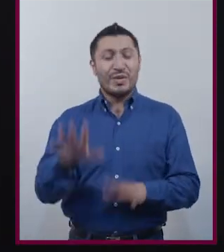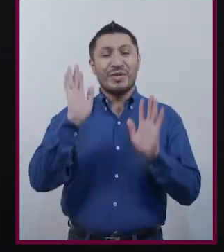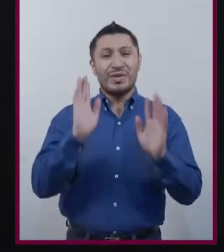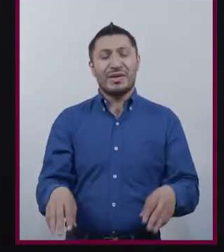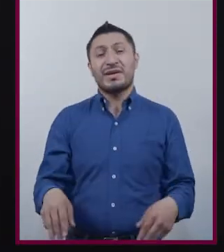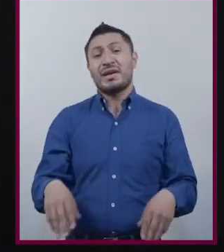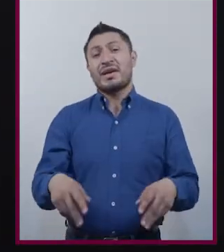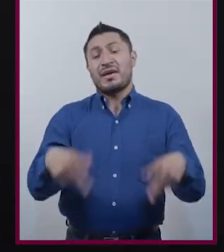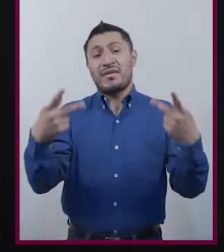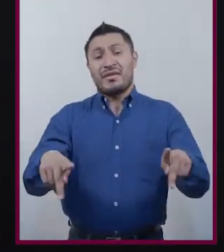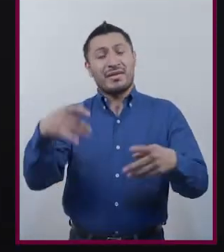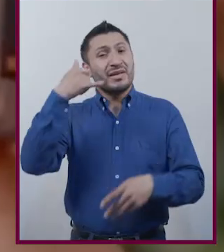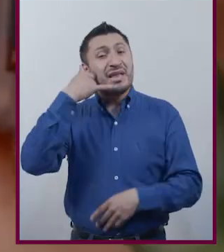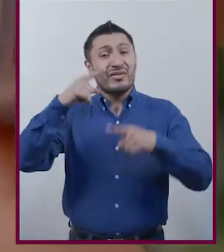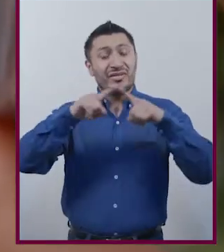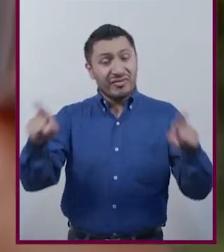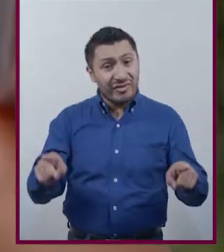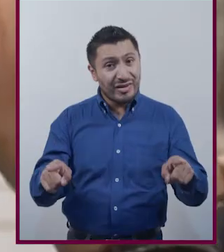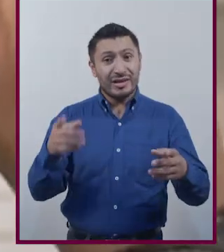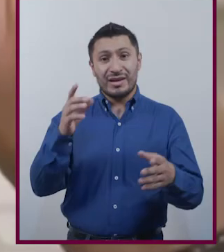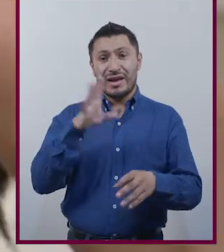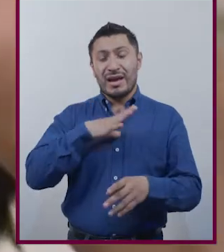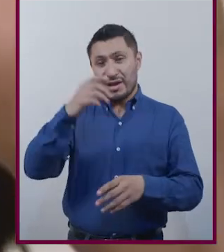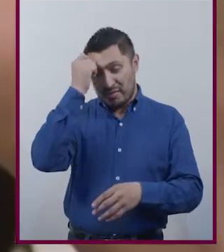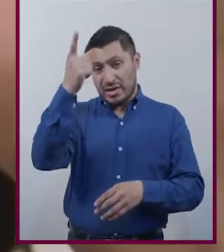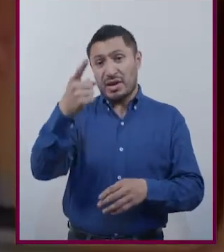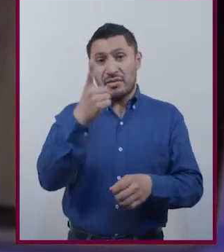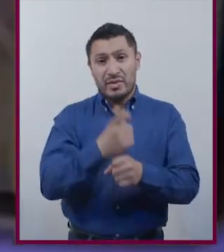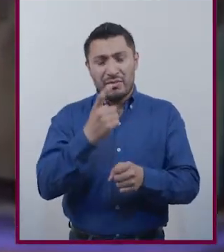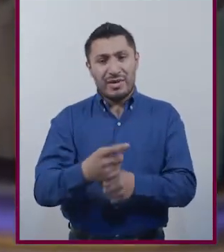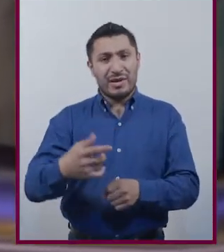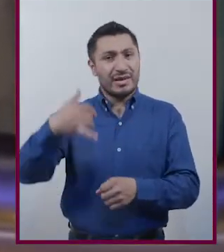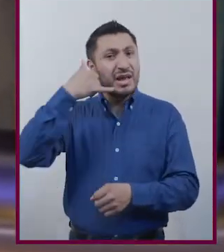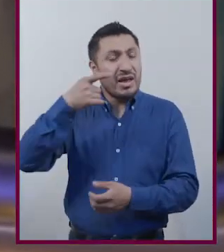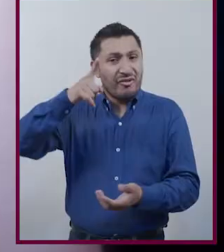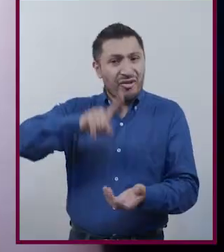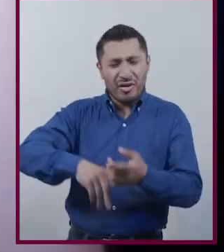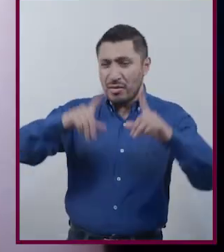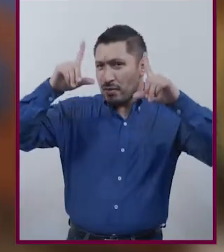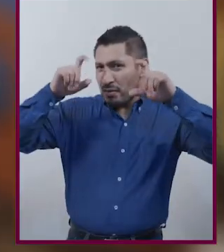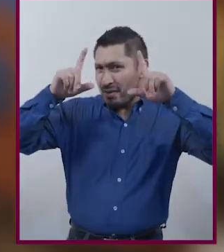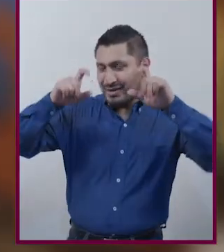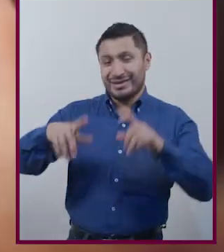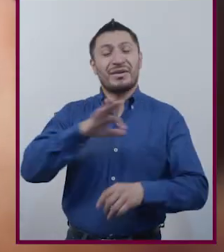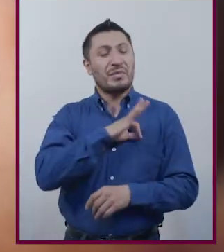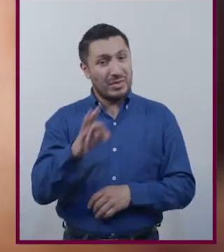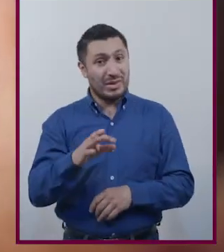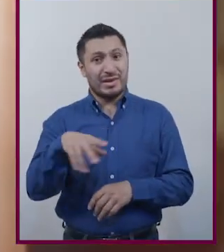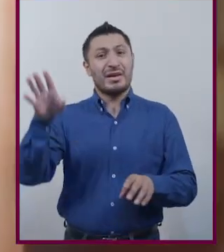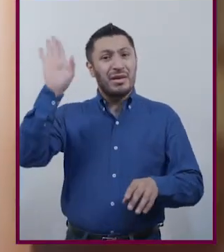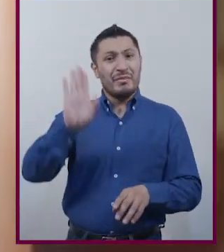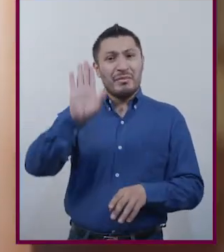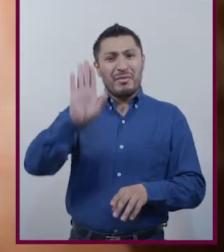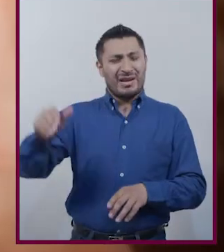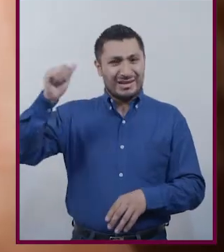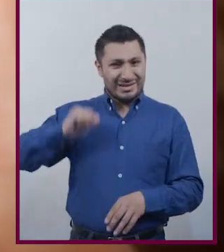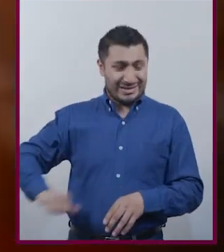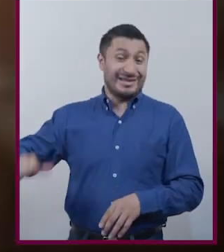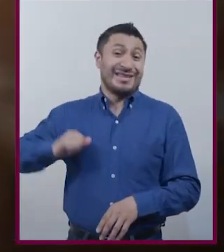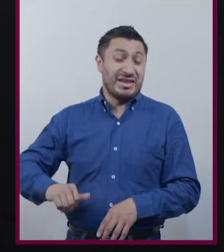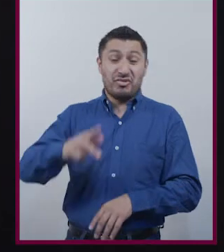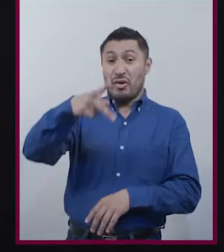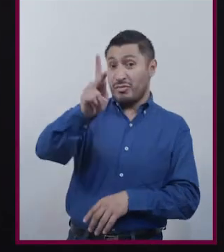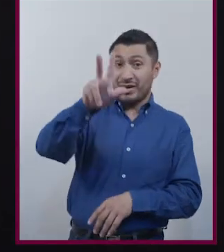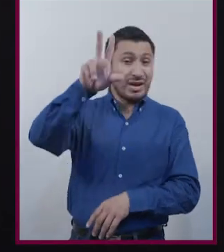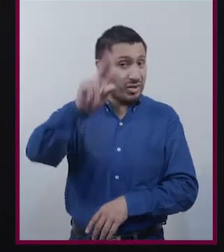que podían hacer algo distinto. Apareció el primer teléfono con cámara fotográfica incorporada. Suena como del siglo pasado, ¿verdad? Pero